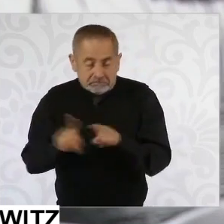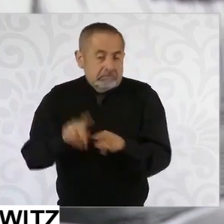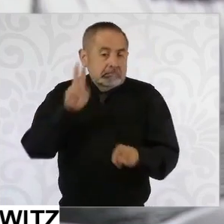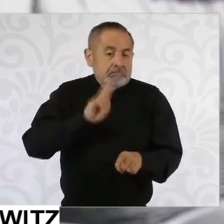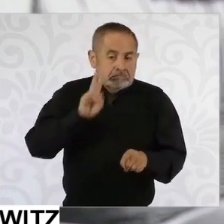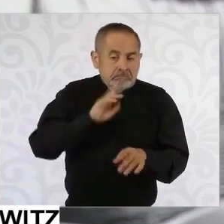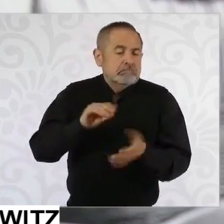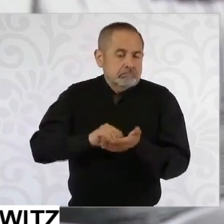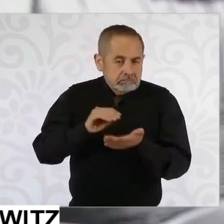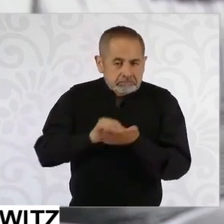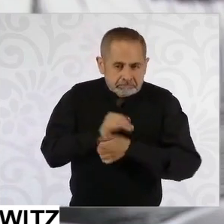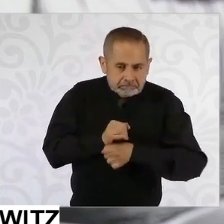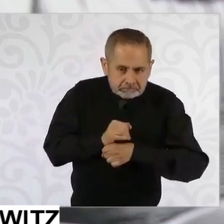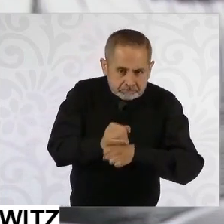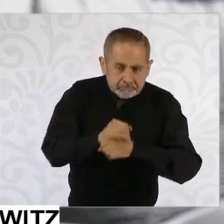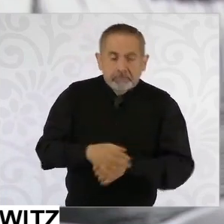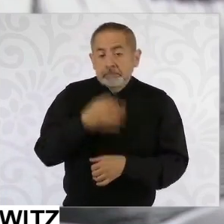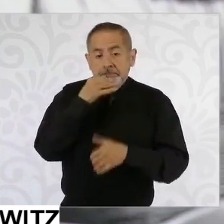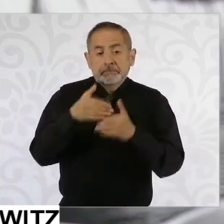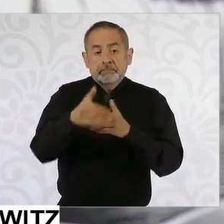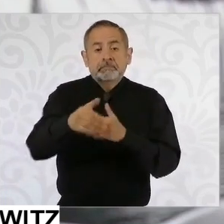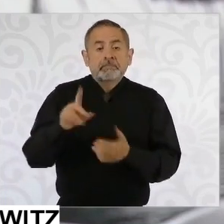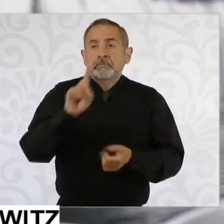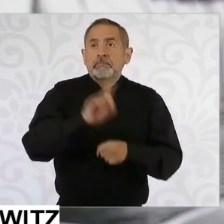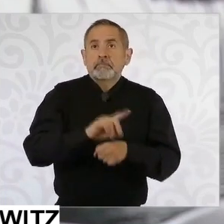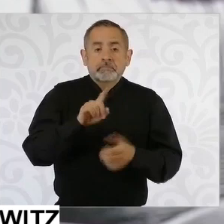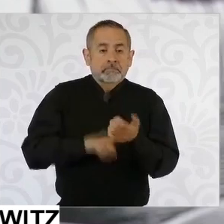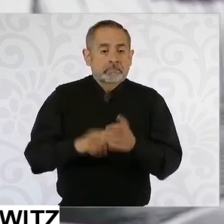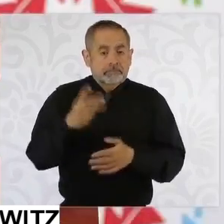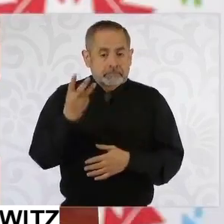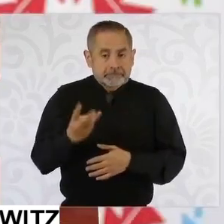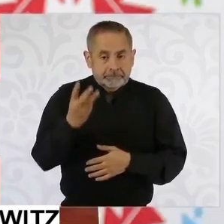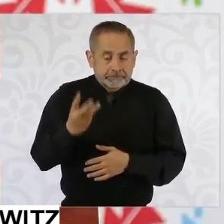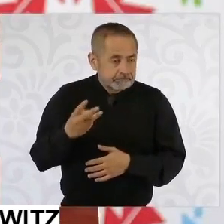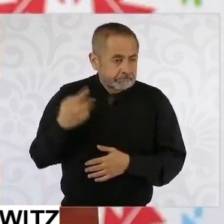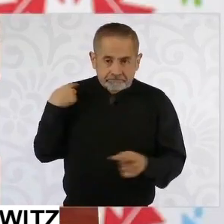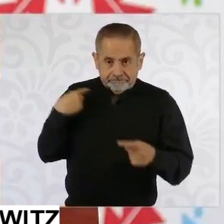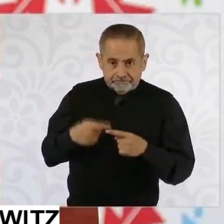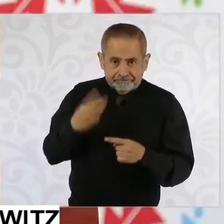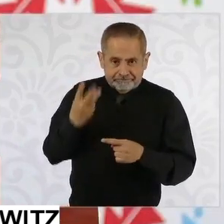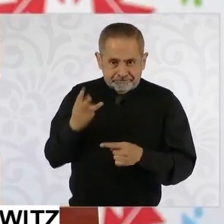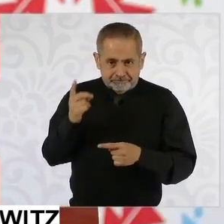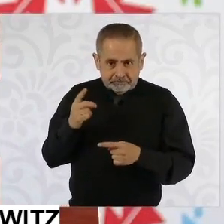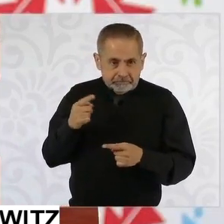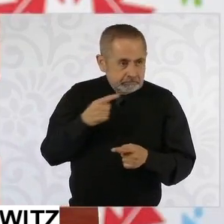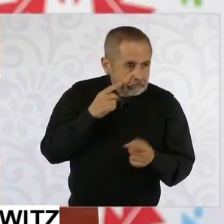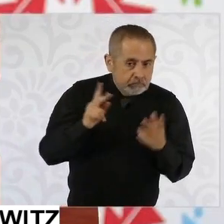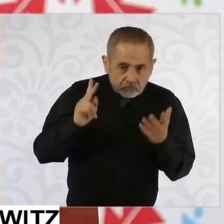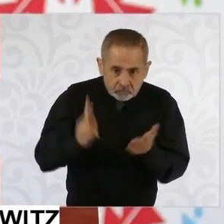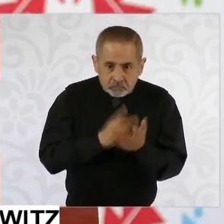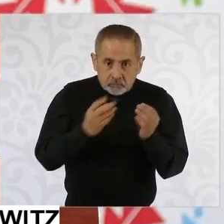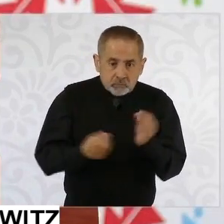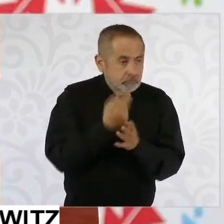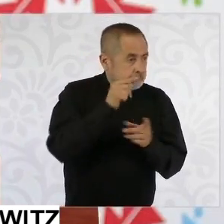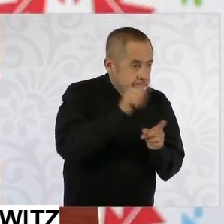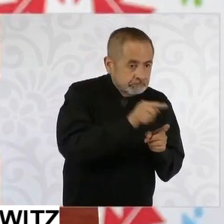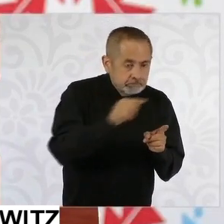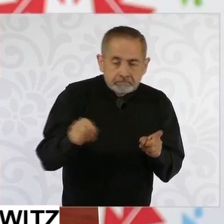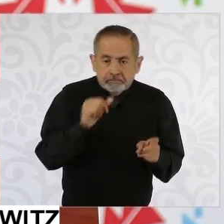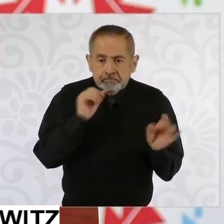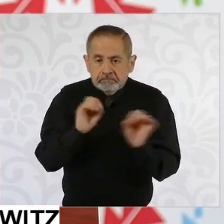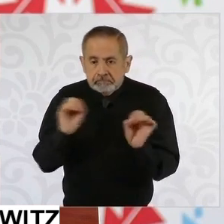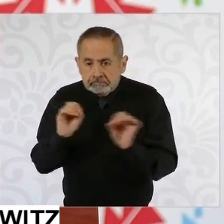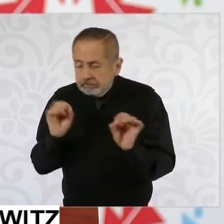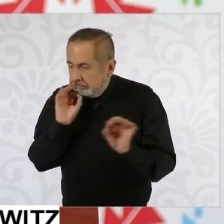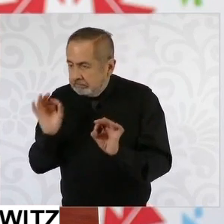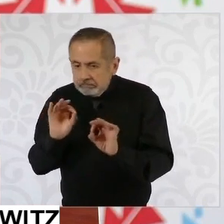Les adelanto que a partir del día 3 no hemos vuelto a tener ningún otro caso